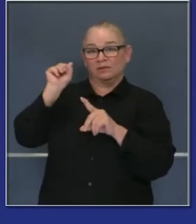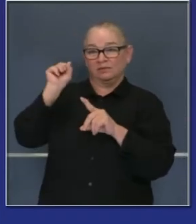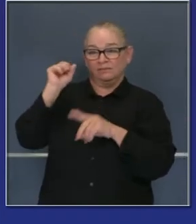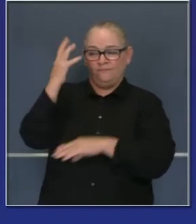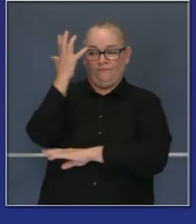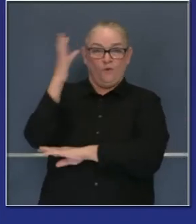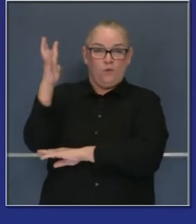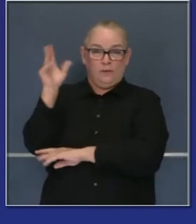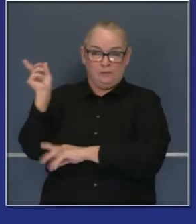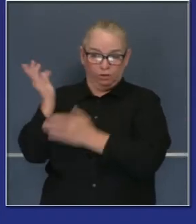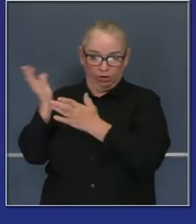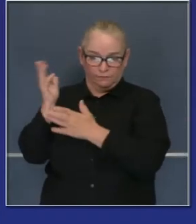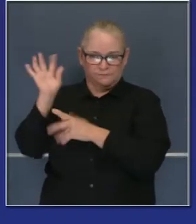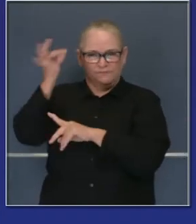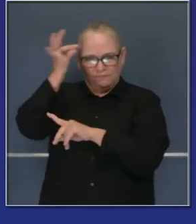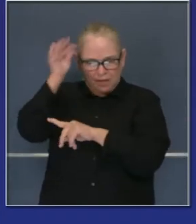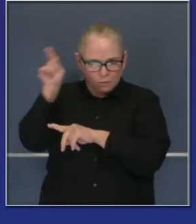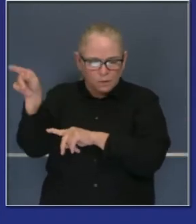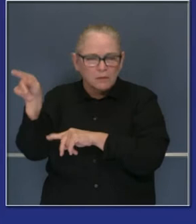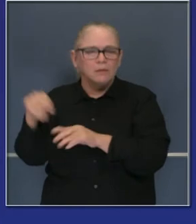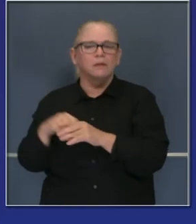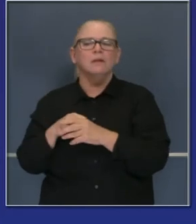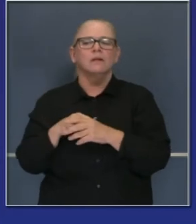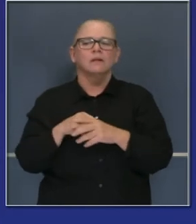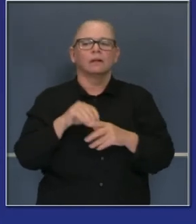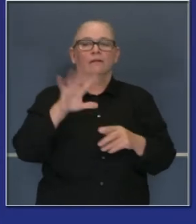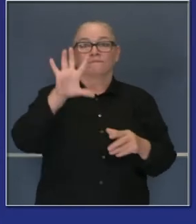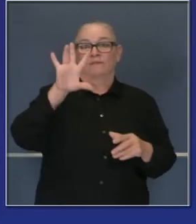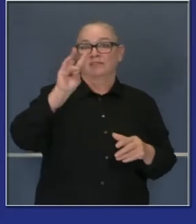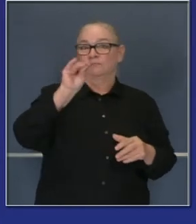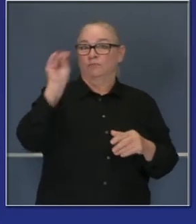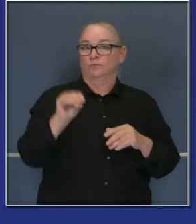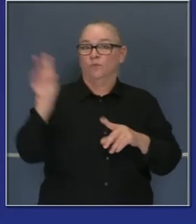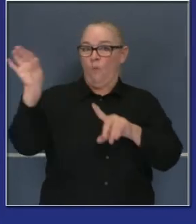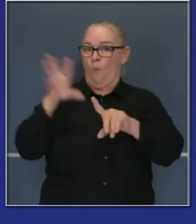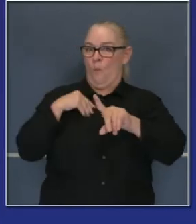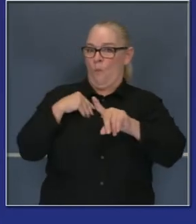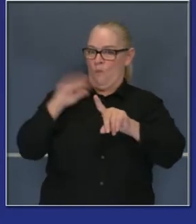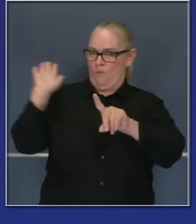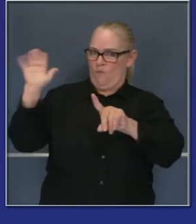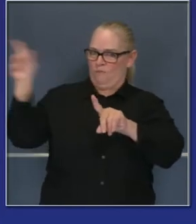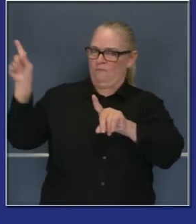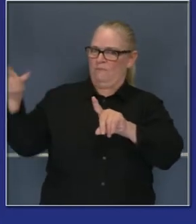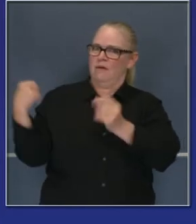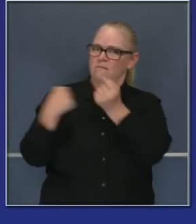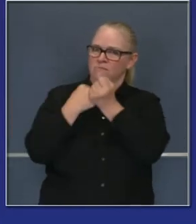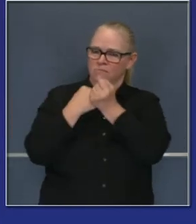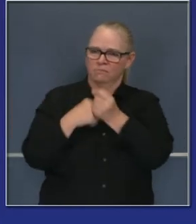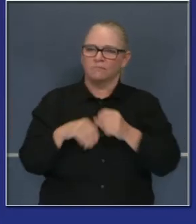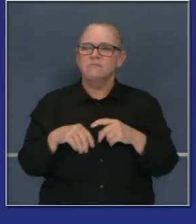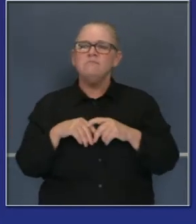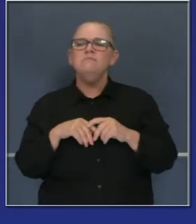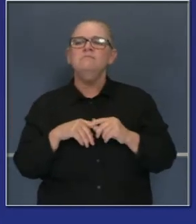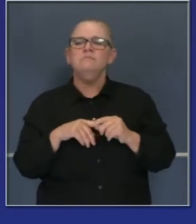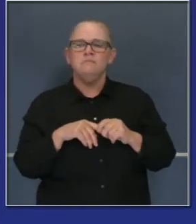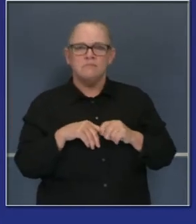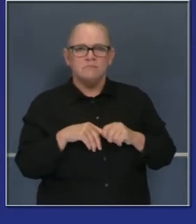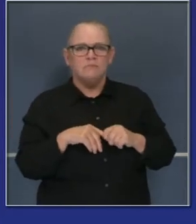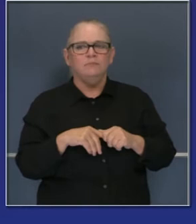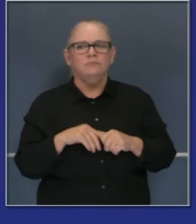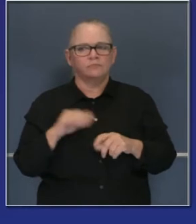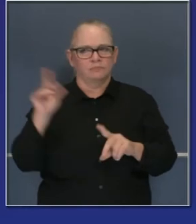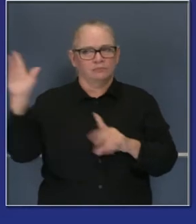servicio forestal en tierra federal les recuerdo que el 57 por ciento de los bosques en california al clan cerca del 60 por ciento